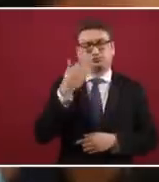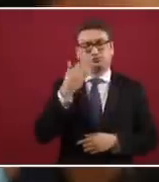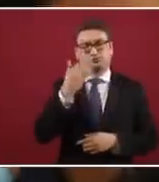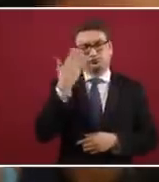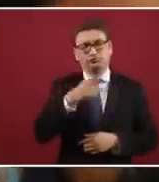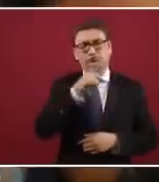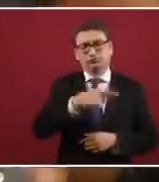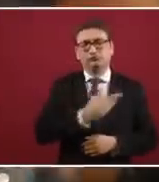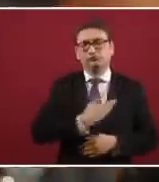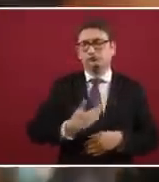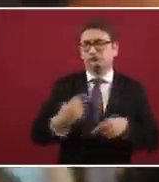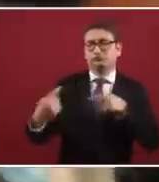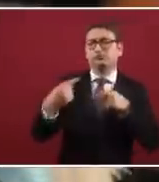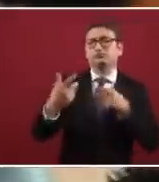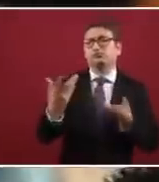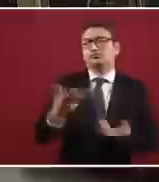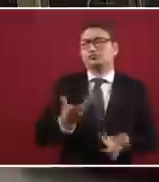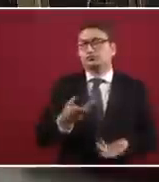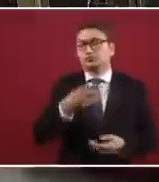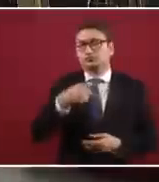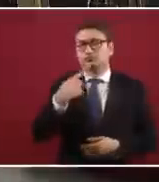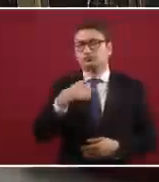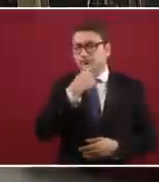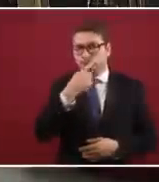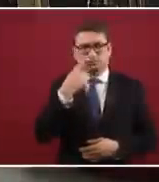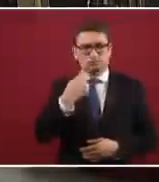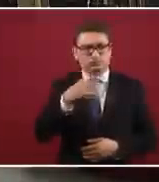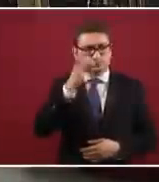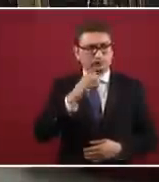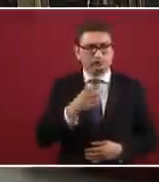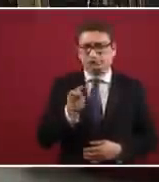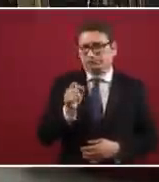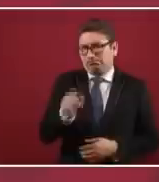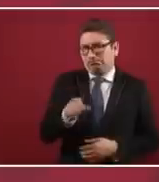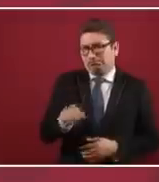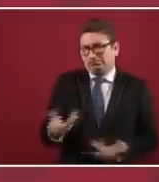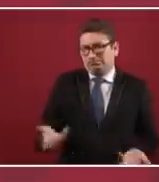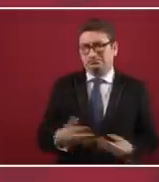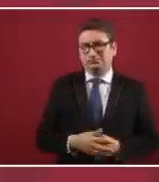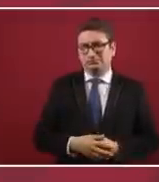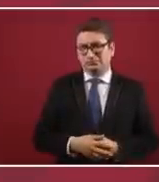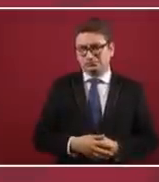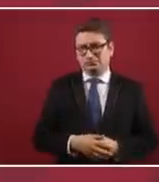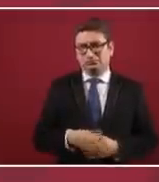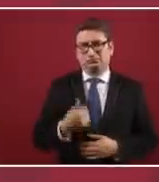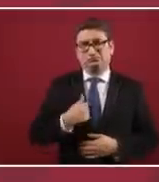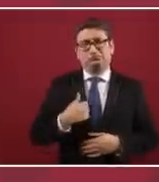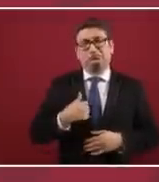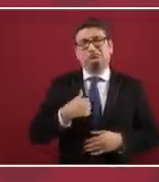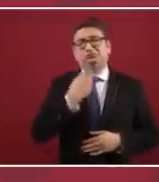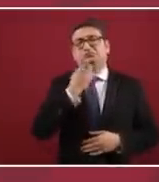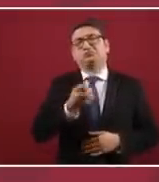pero no. ¿Qué opina de esto? Pues eso mismo que tú dices, lo que diga mi dedito.